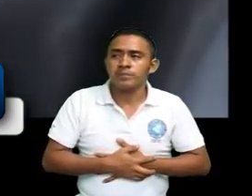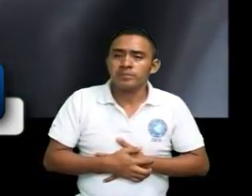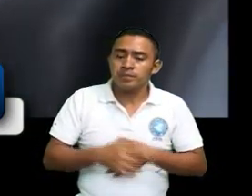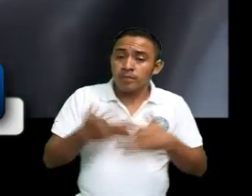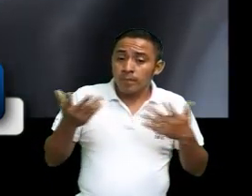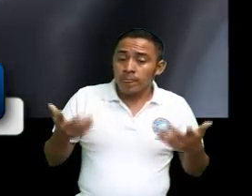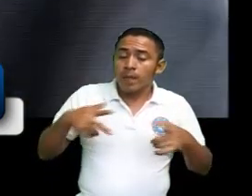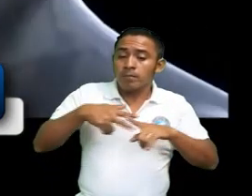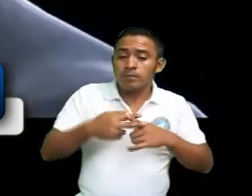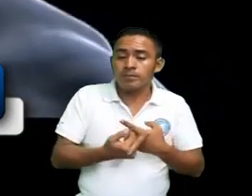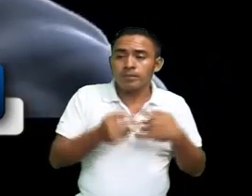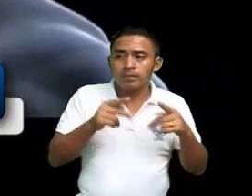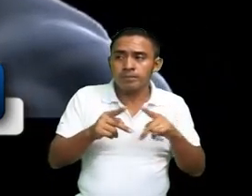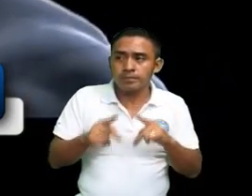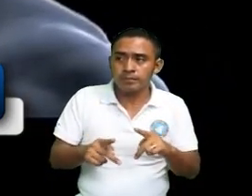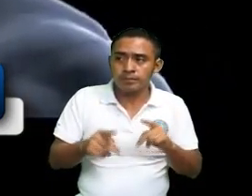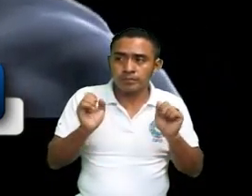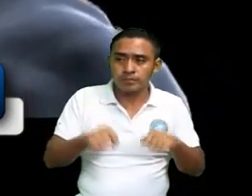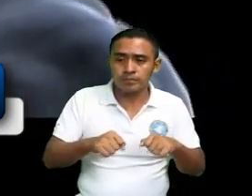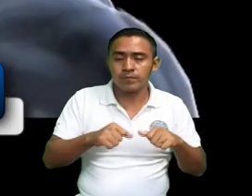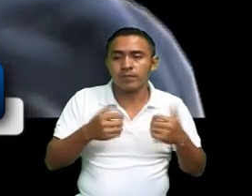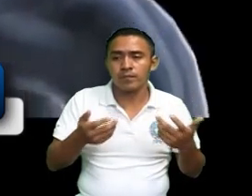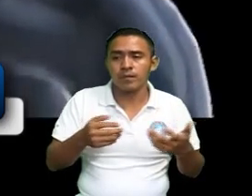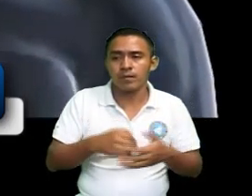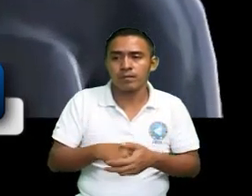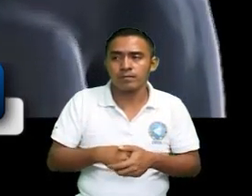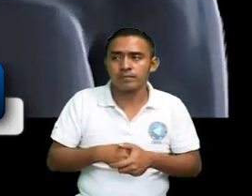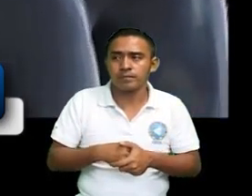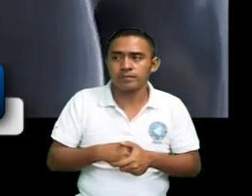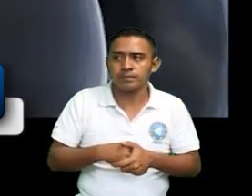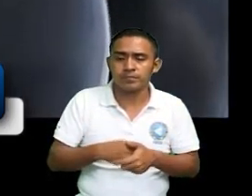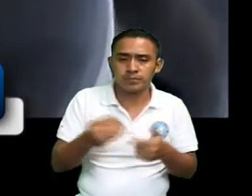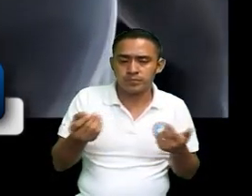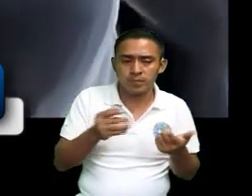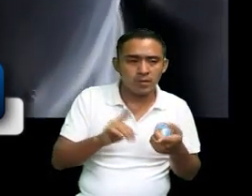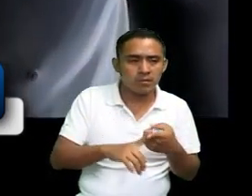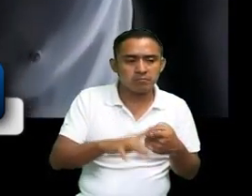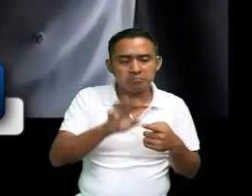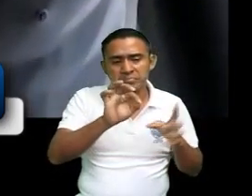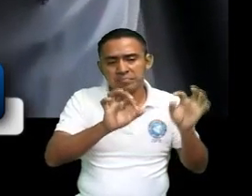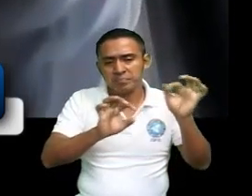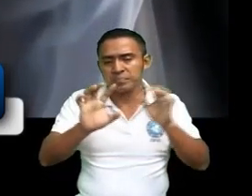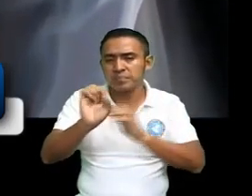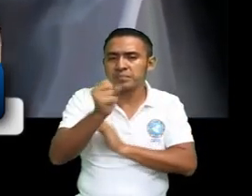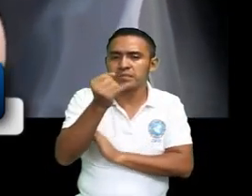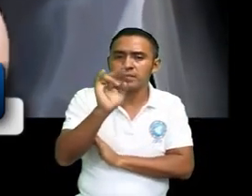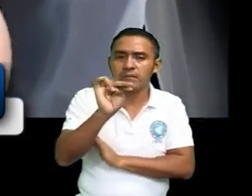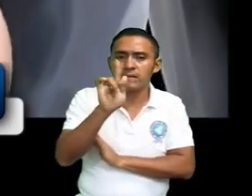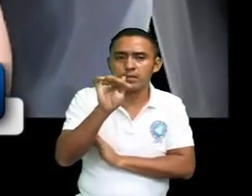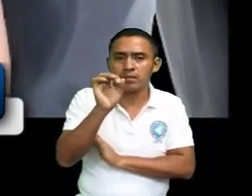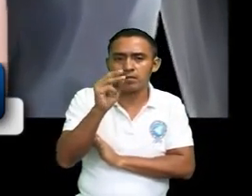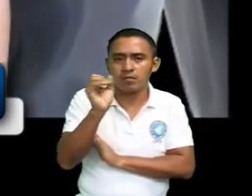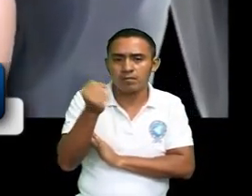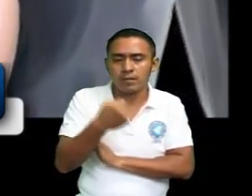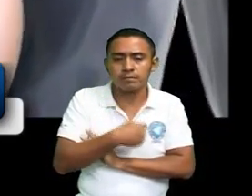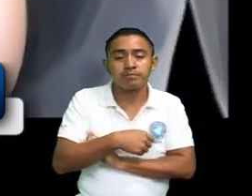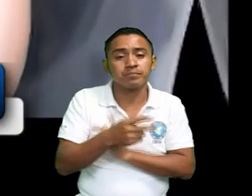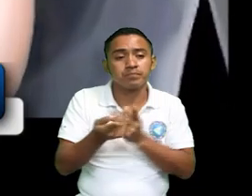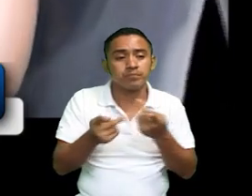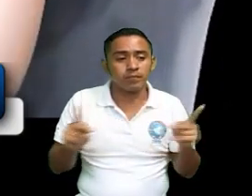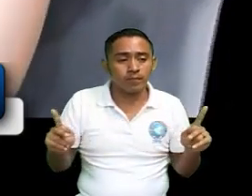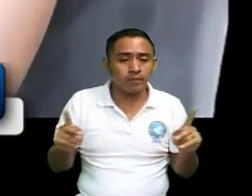al inicio el paciente puede ser que sea una persona con síntomas muy vagos, muy leves. Pero sí, hay personas